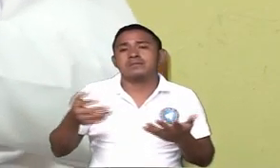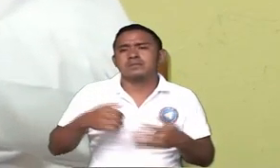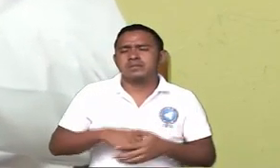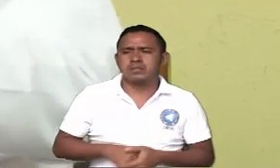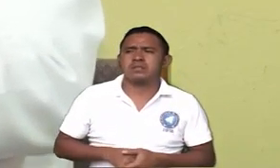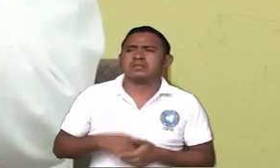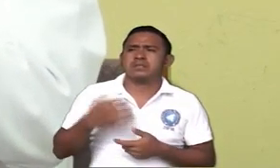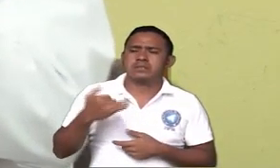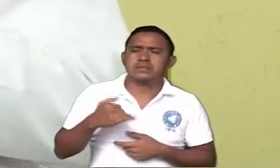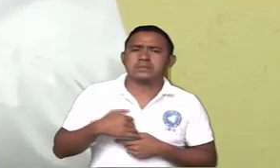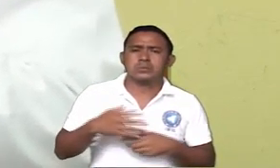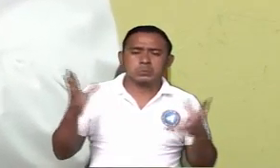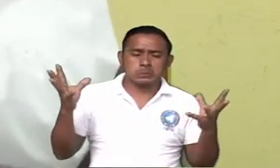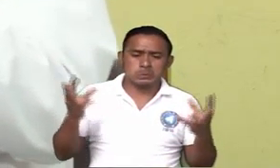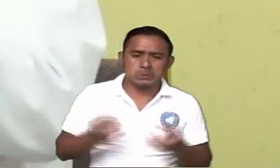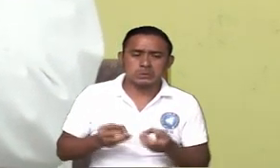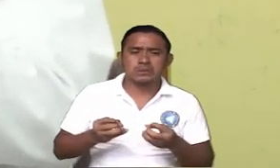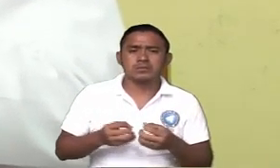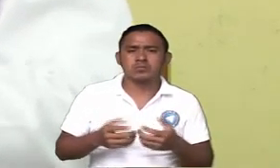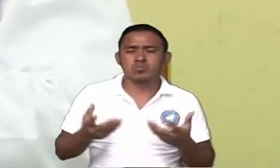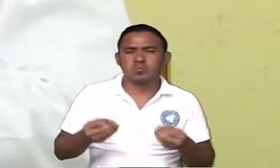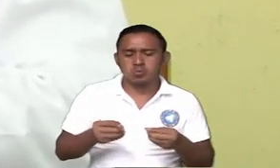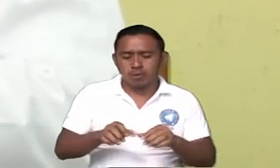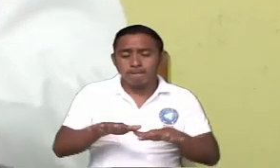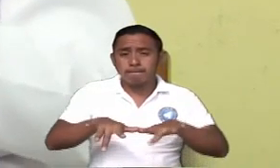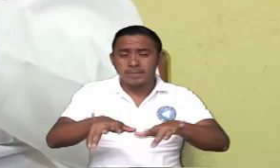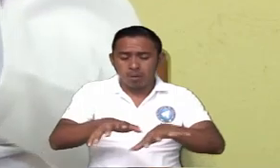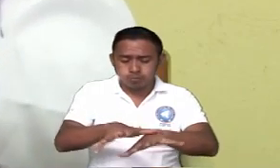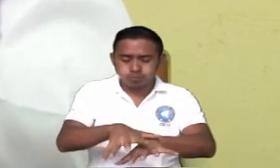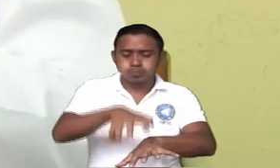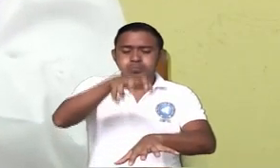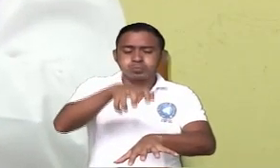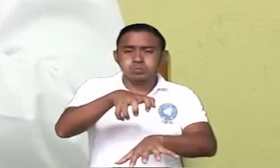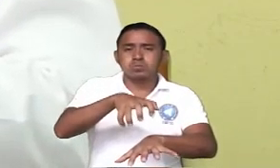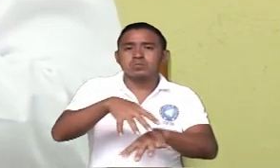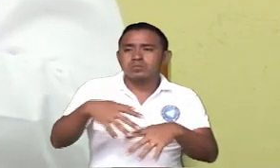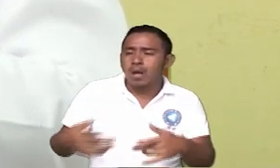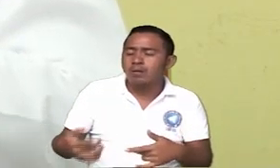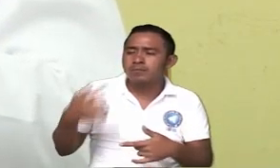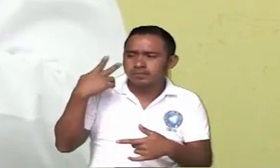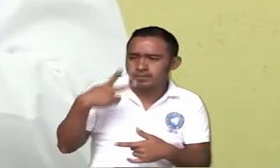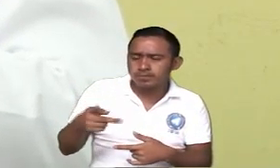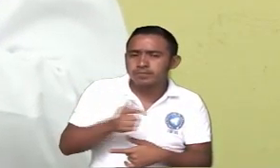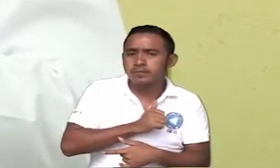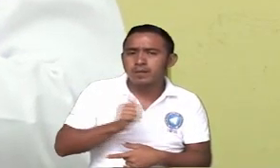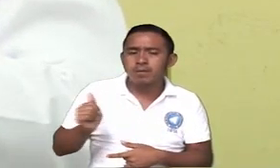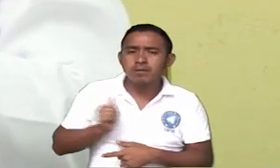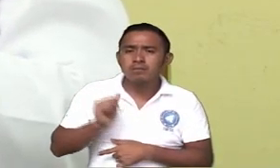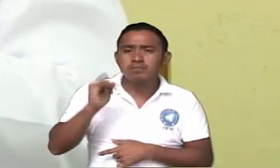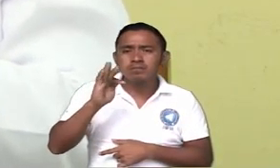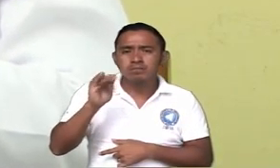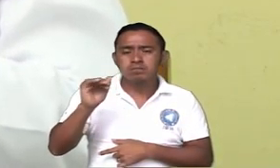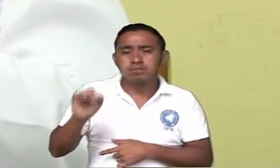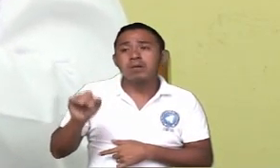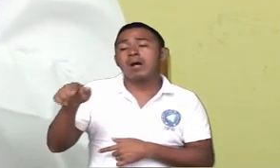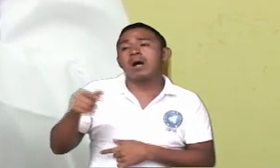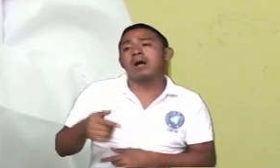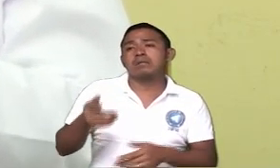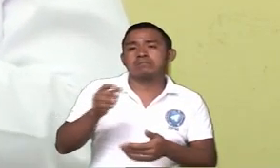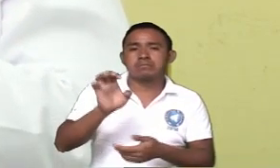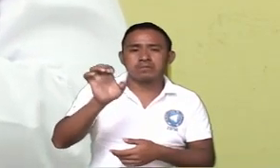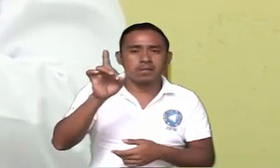es que a mí se me inflaman los pies, te dicen. Cuando nosotros hacemos el examen físico, encontramos que es edema